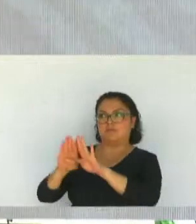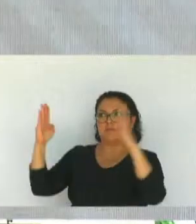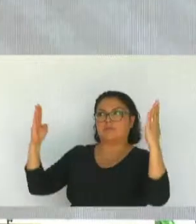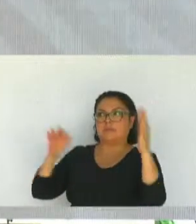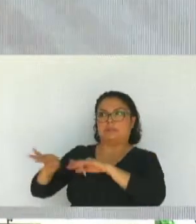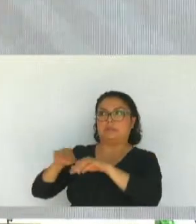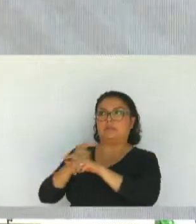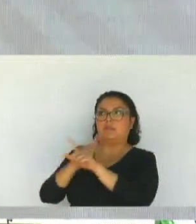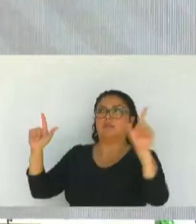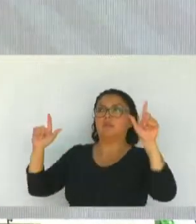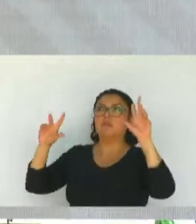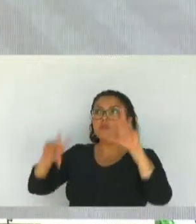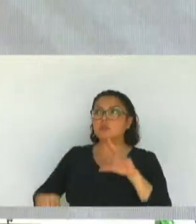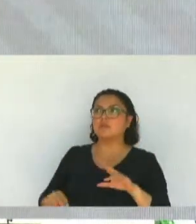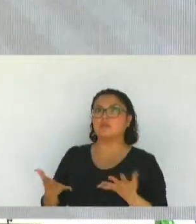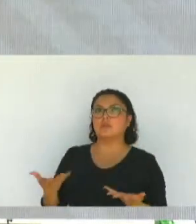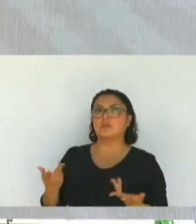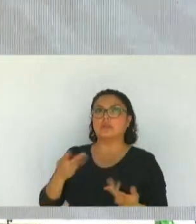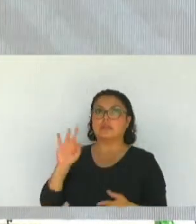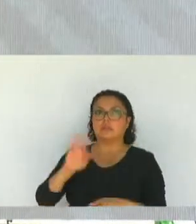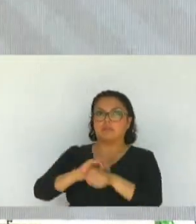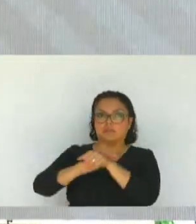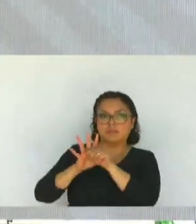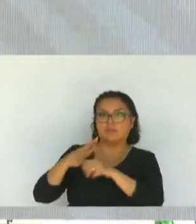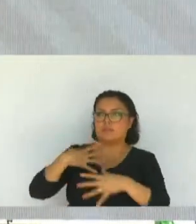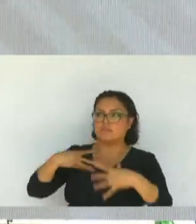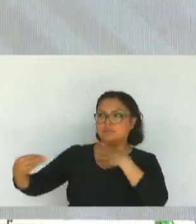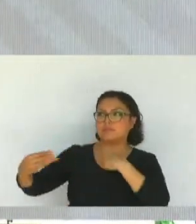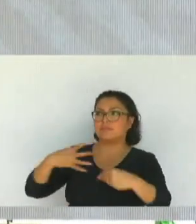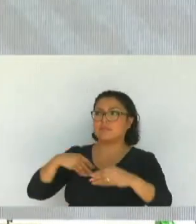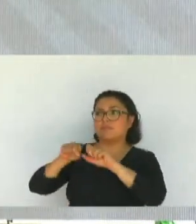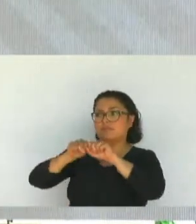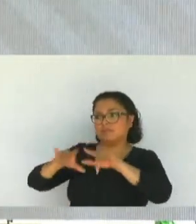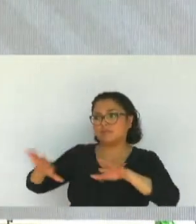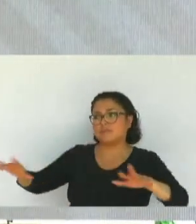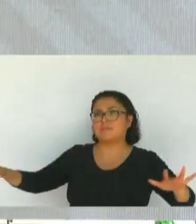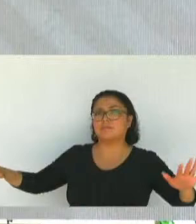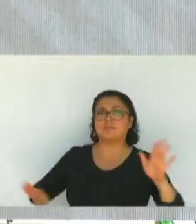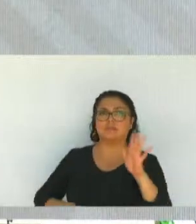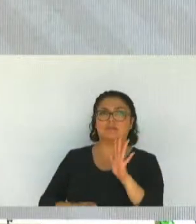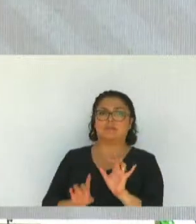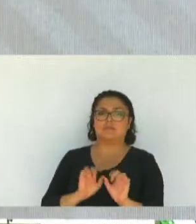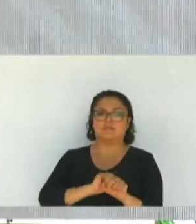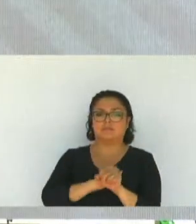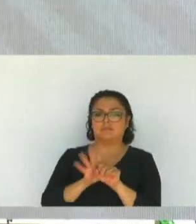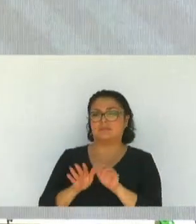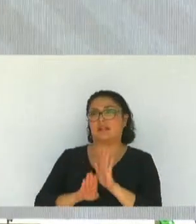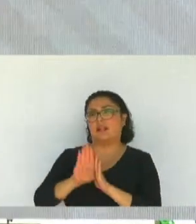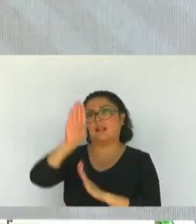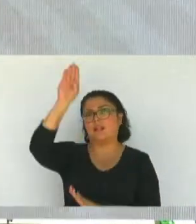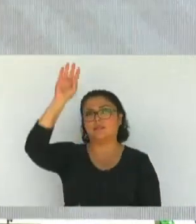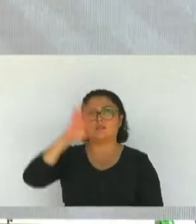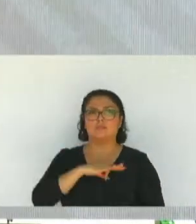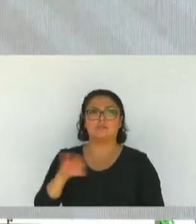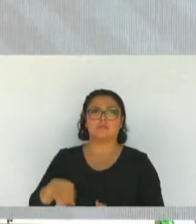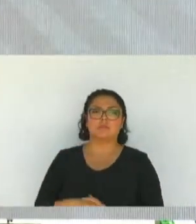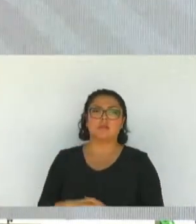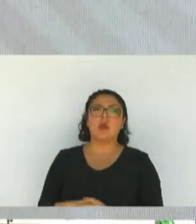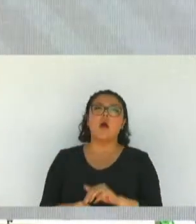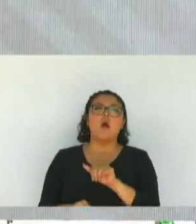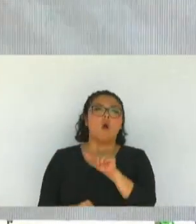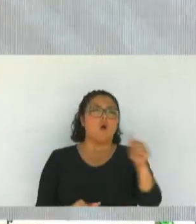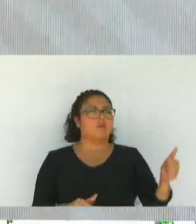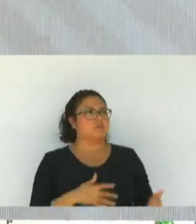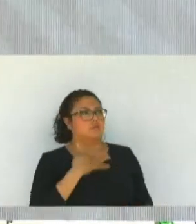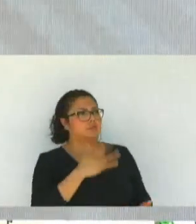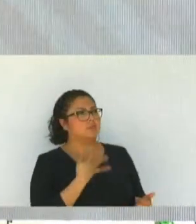significara más movilidad, brotes en los centros de trabajo e incremento en el número de los contagios, y quienes opinaban que